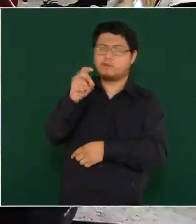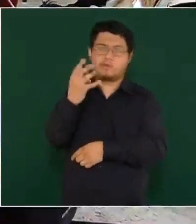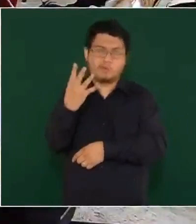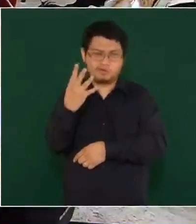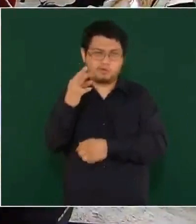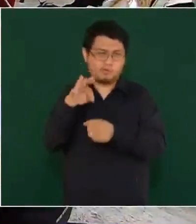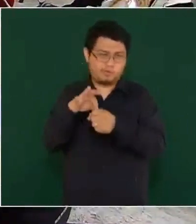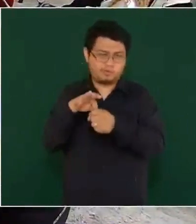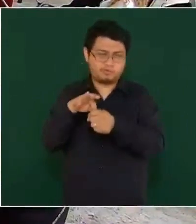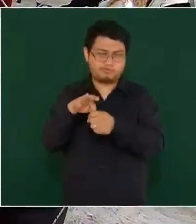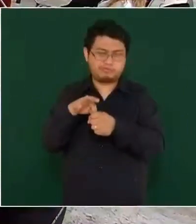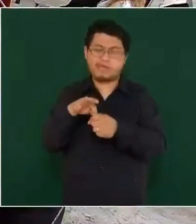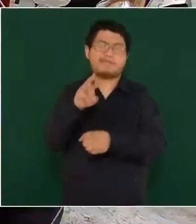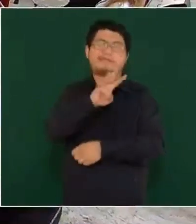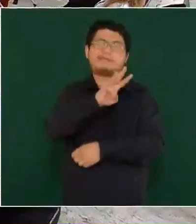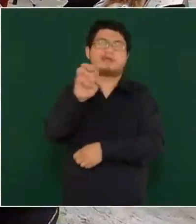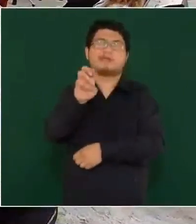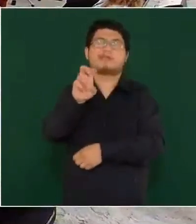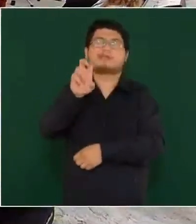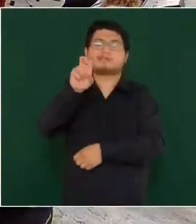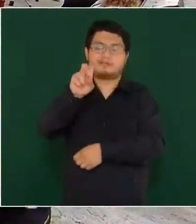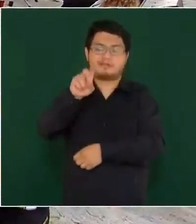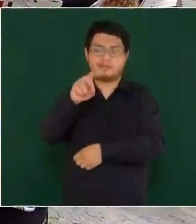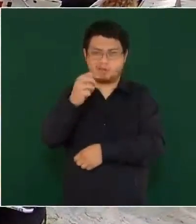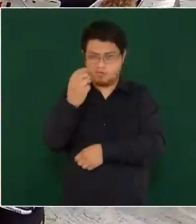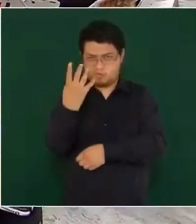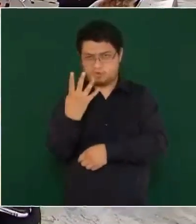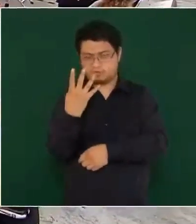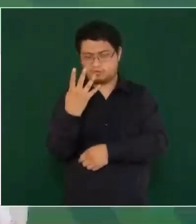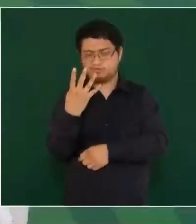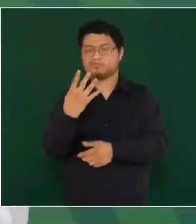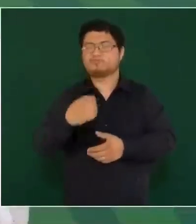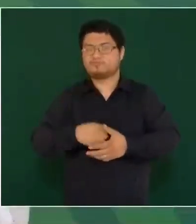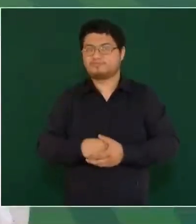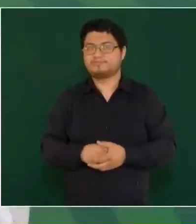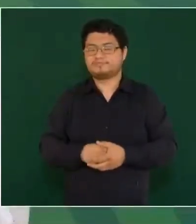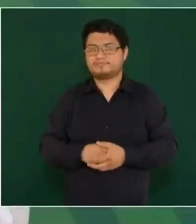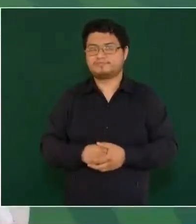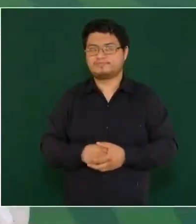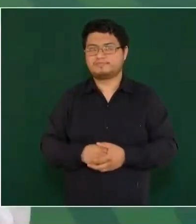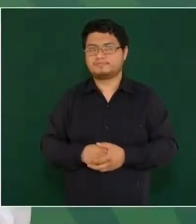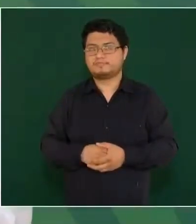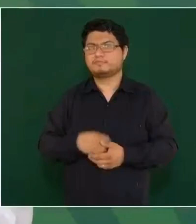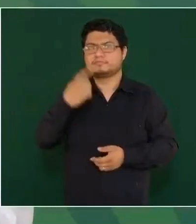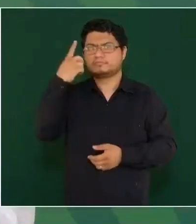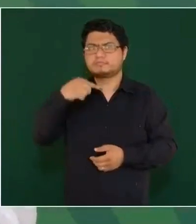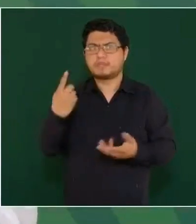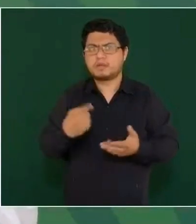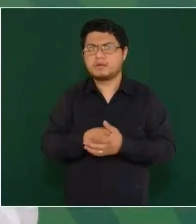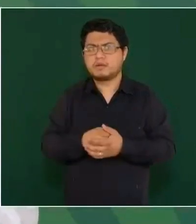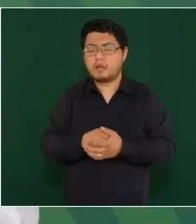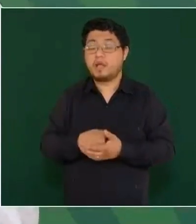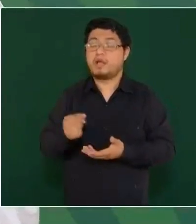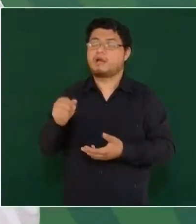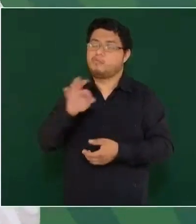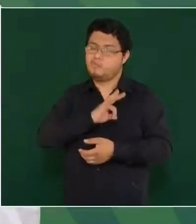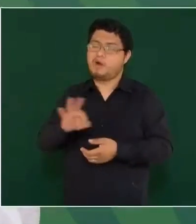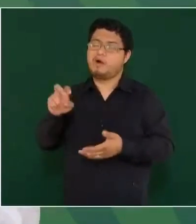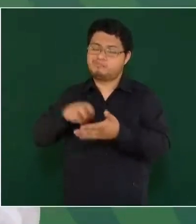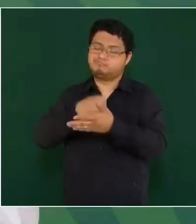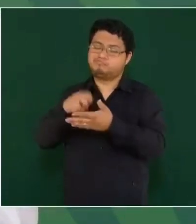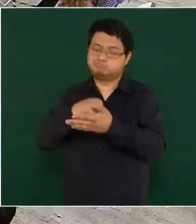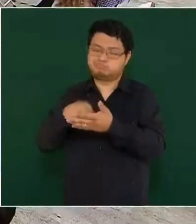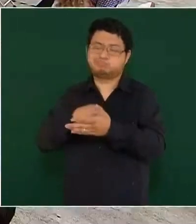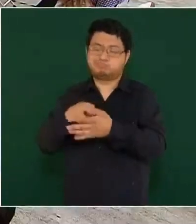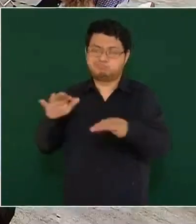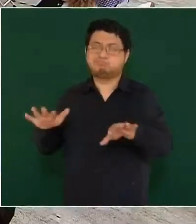cuatro trescientos treinta y cuatro para que pueda llevarse a cabo la reforma y no los